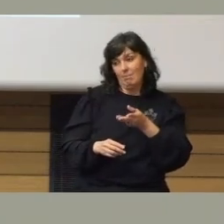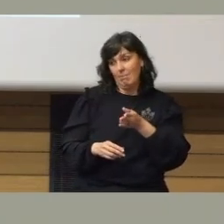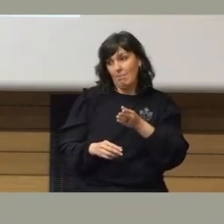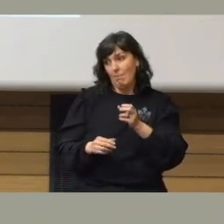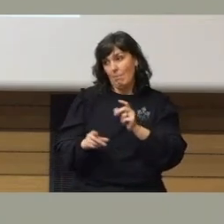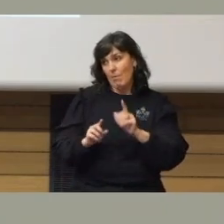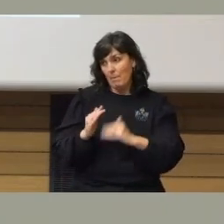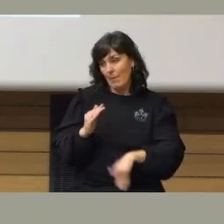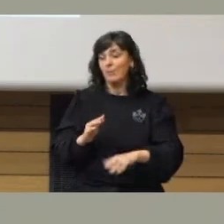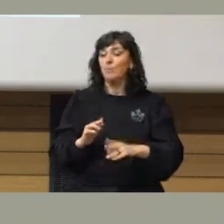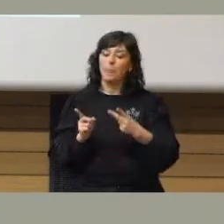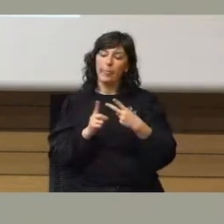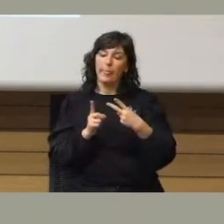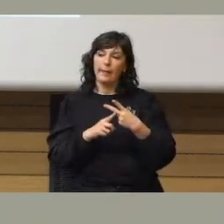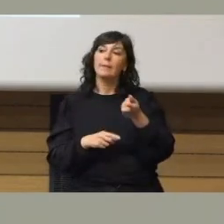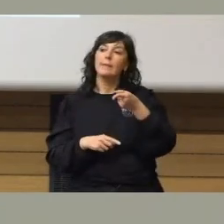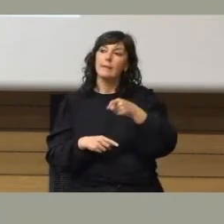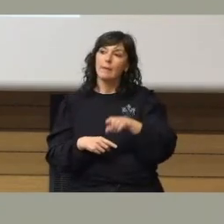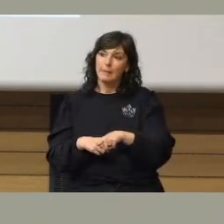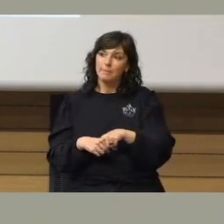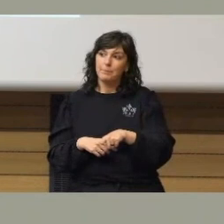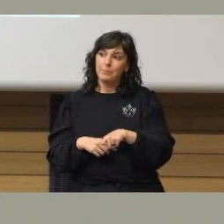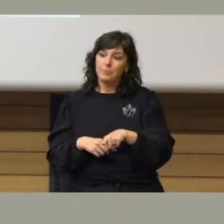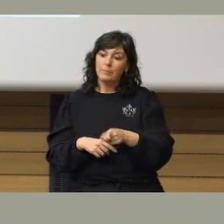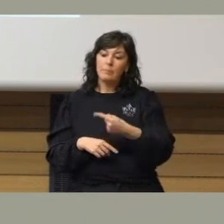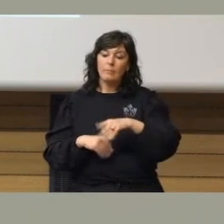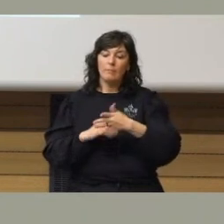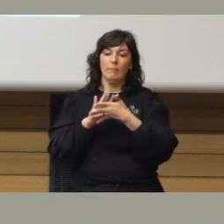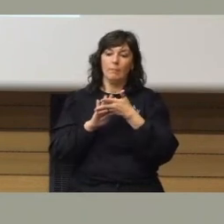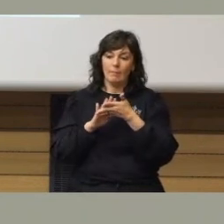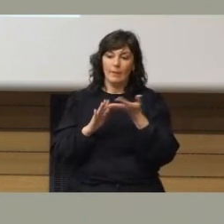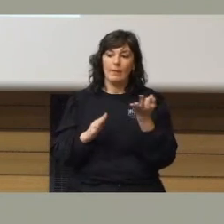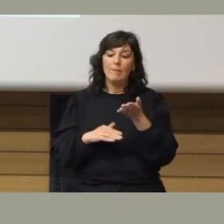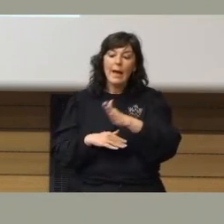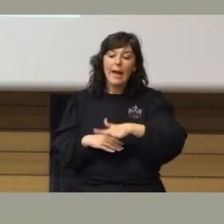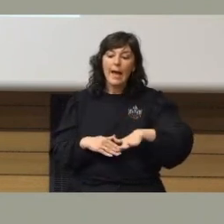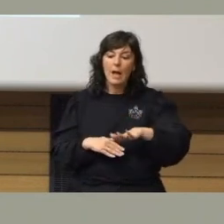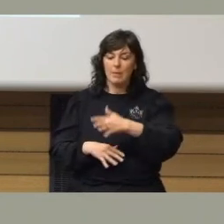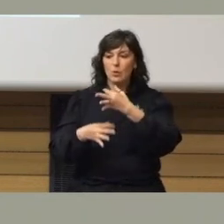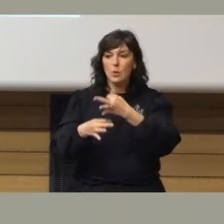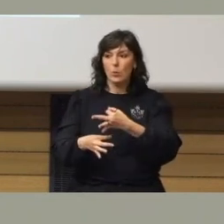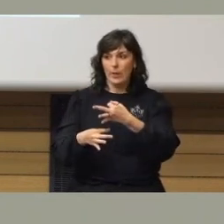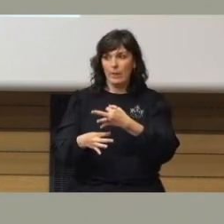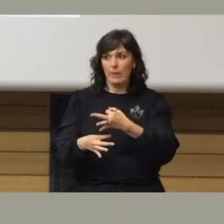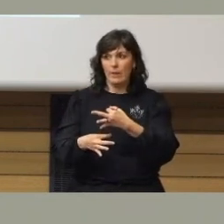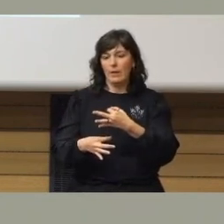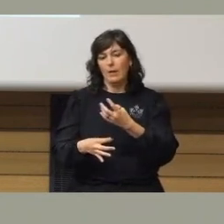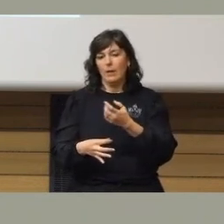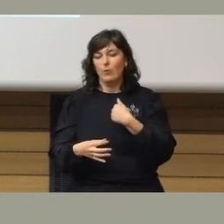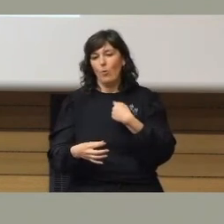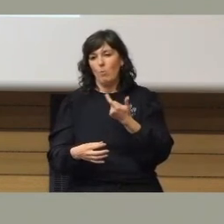Segundo, también tenemos que hablar de los espacios de seguridad. Voy a ser un poco mezclado por